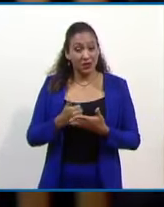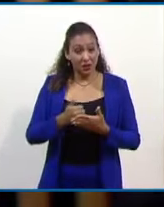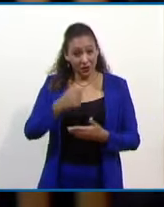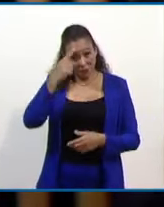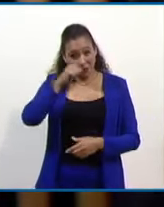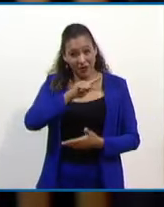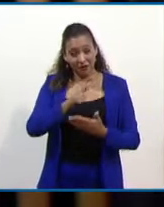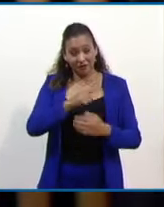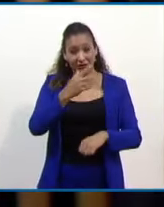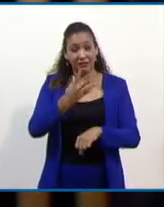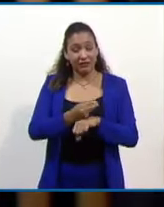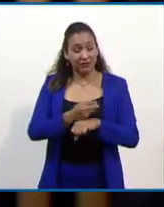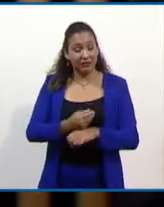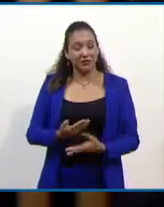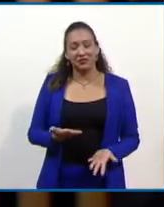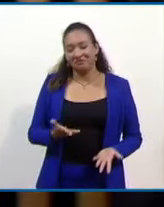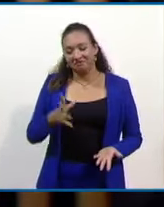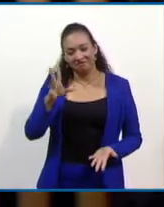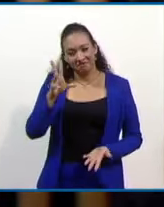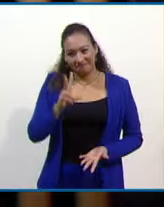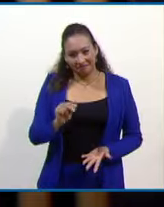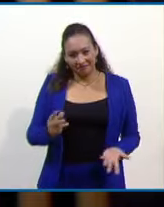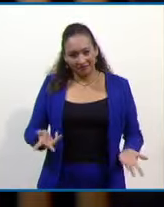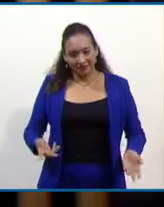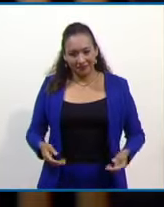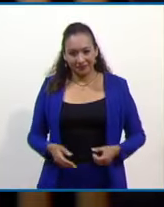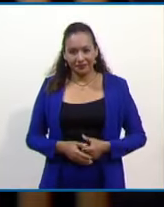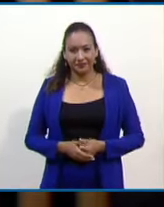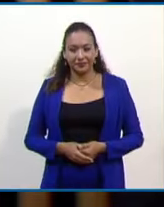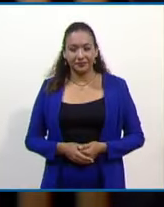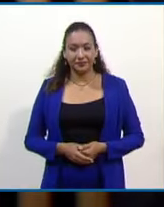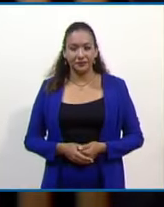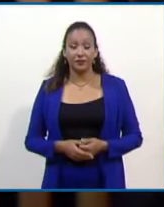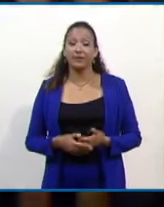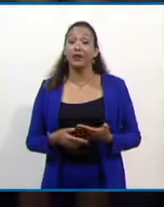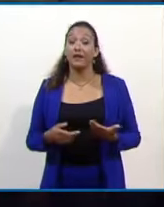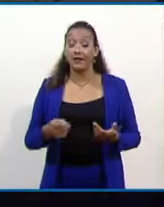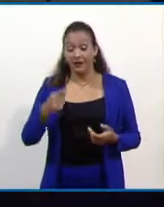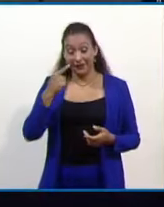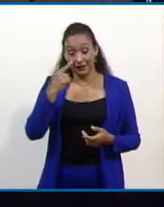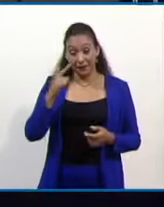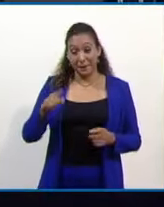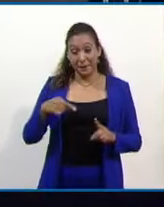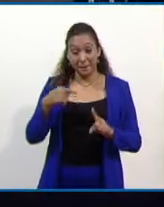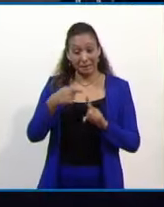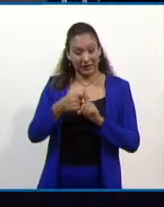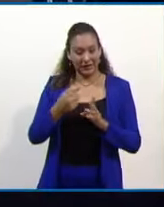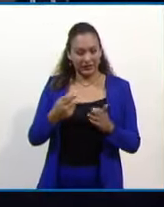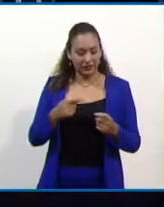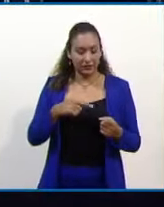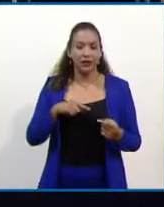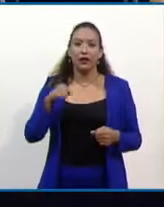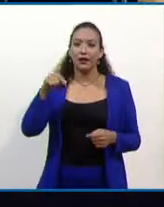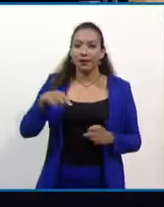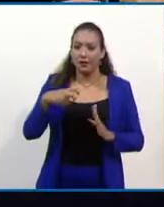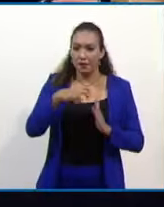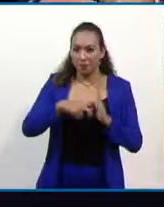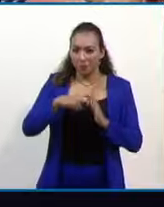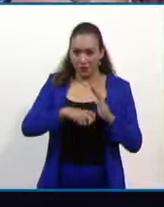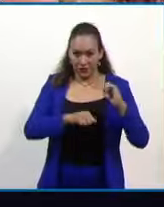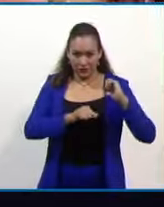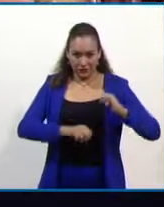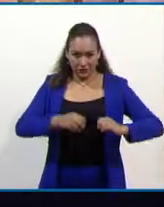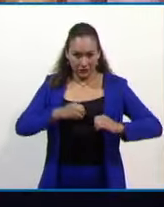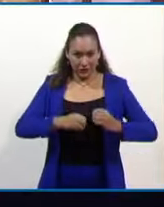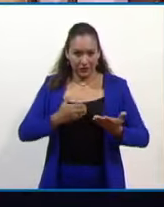resolverá los que indica en la exposición de motivos. Pero además lo más grave es que esta reforma